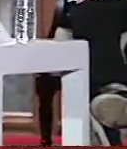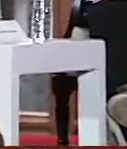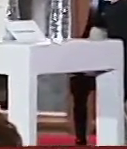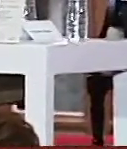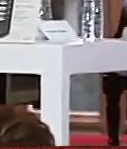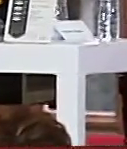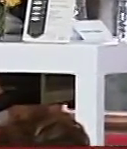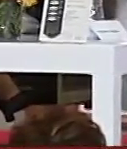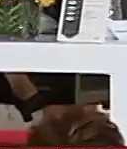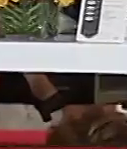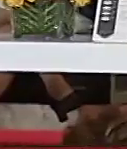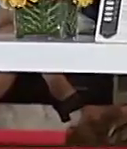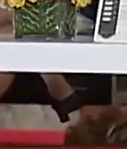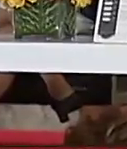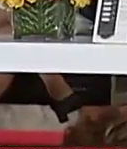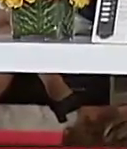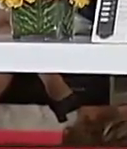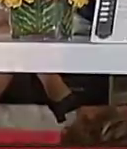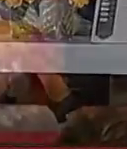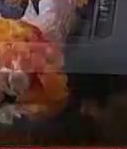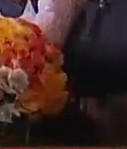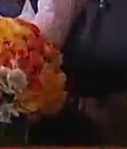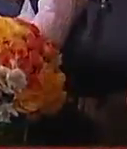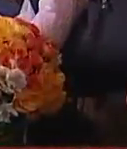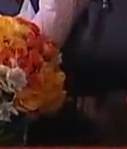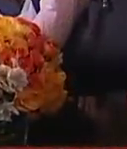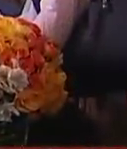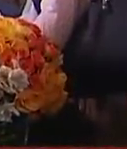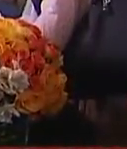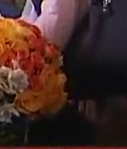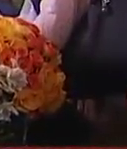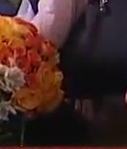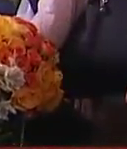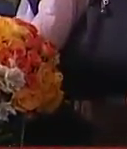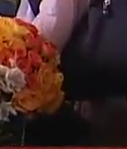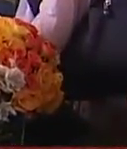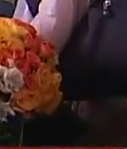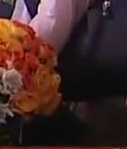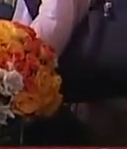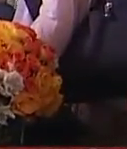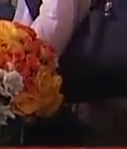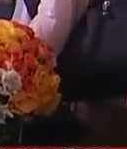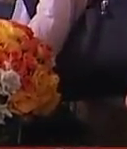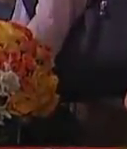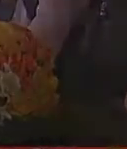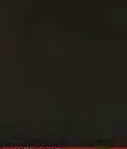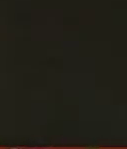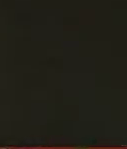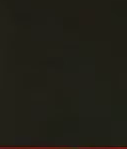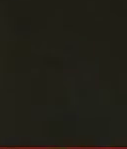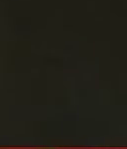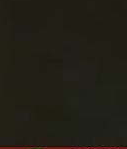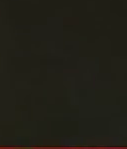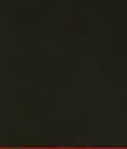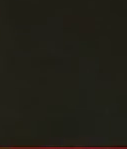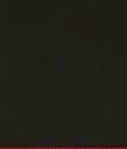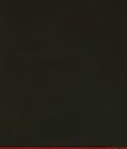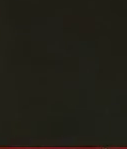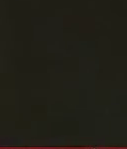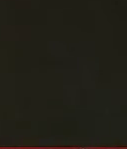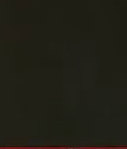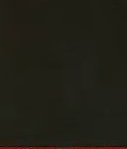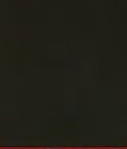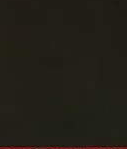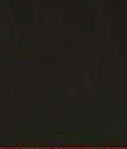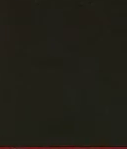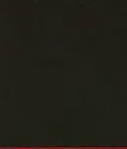escritores fundamentales de todo el mundo, como Shakespeare, Edgar Allan Poe, Gustave Flaubert y el mexicano Alfonso